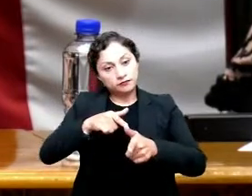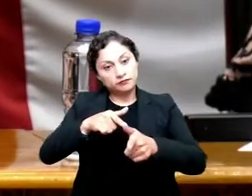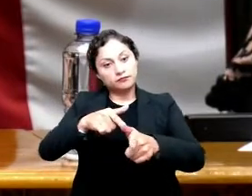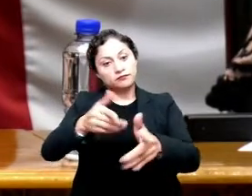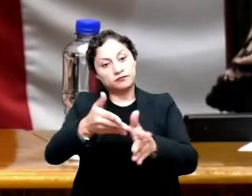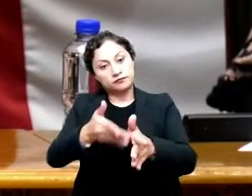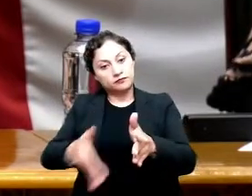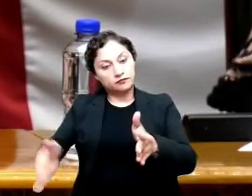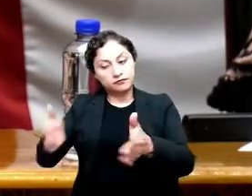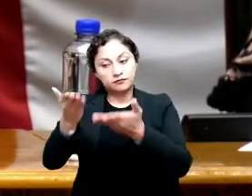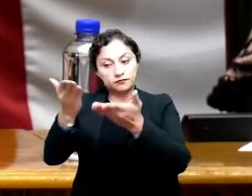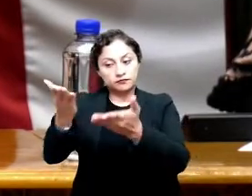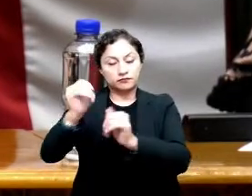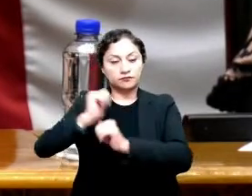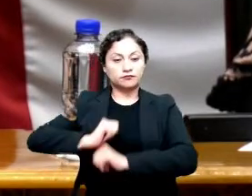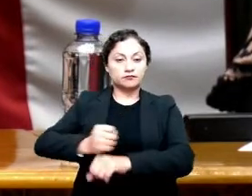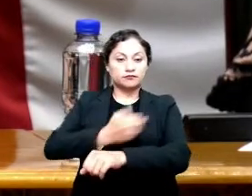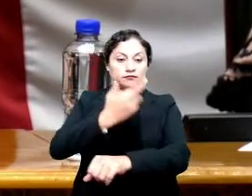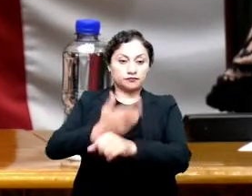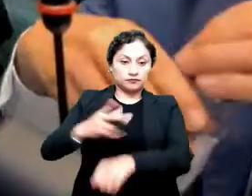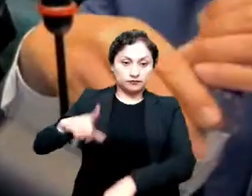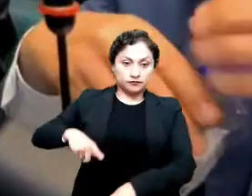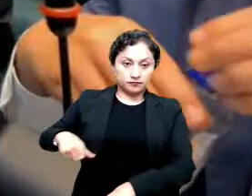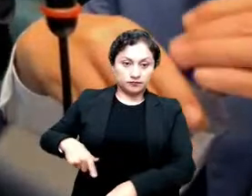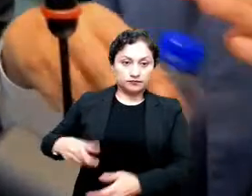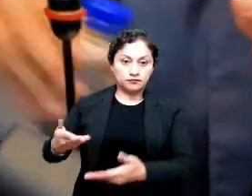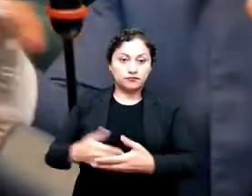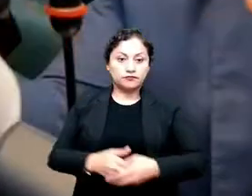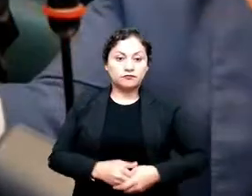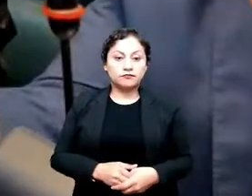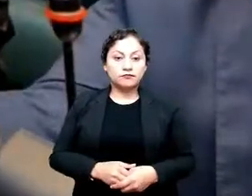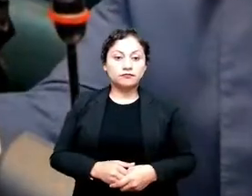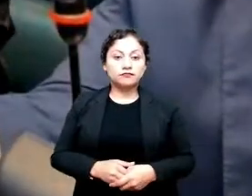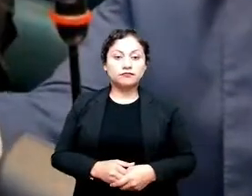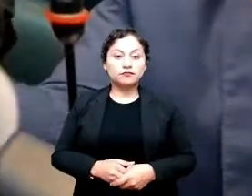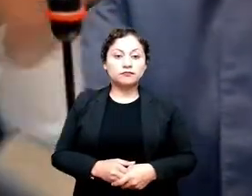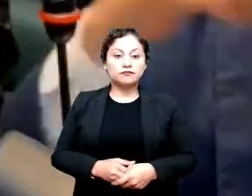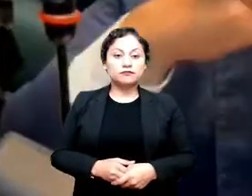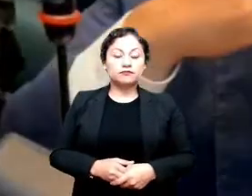la participación del secretario general de Gobierno. Diputada Franco. Yo creo que